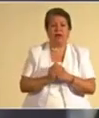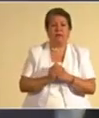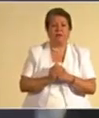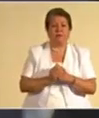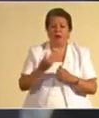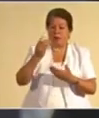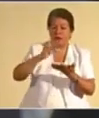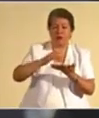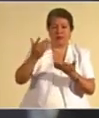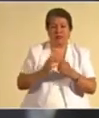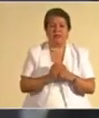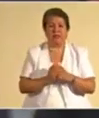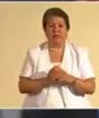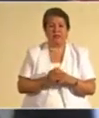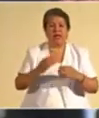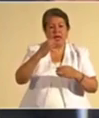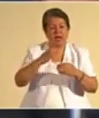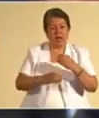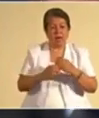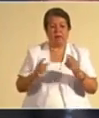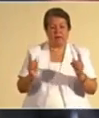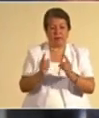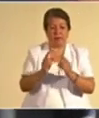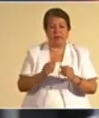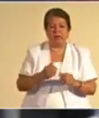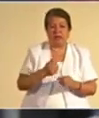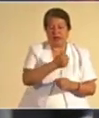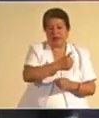gracias. De esta manera concluimos la ronda inicial de cada uno de los candidatos.